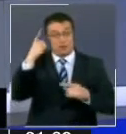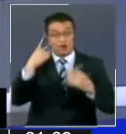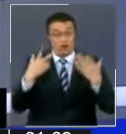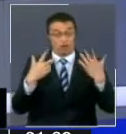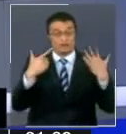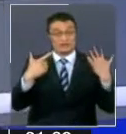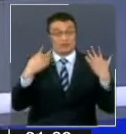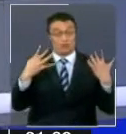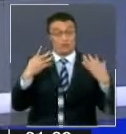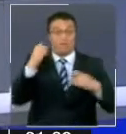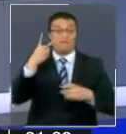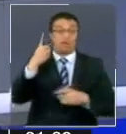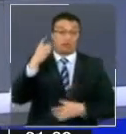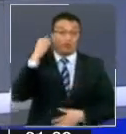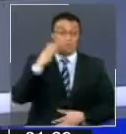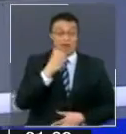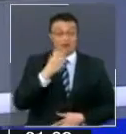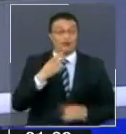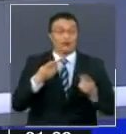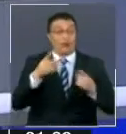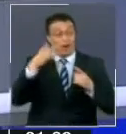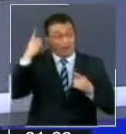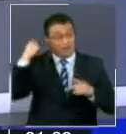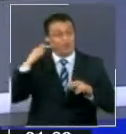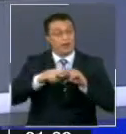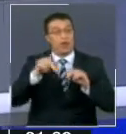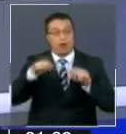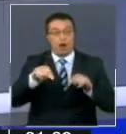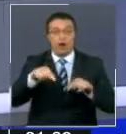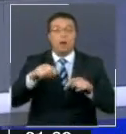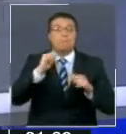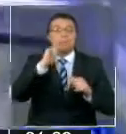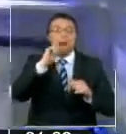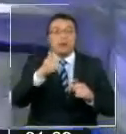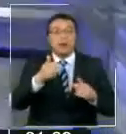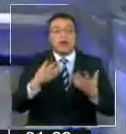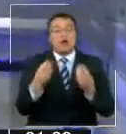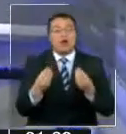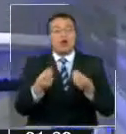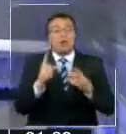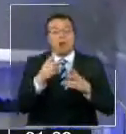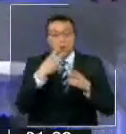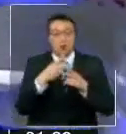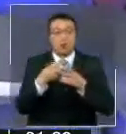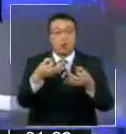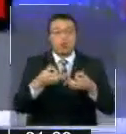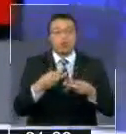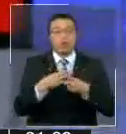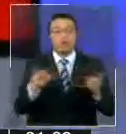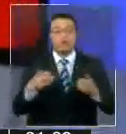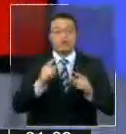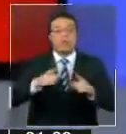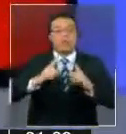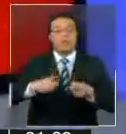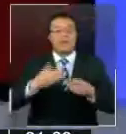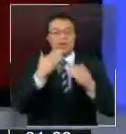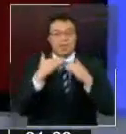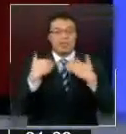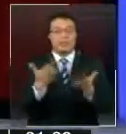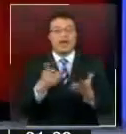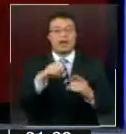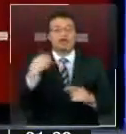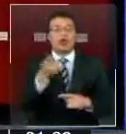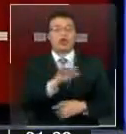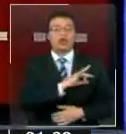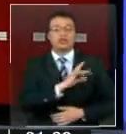un 21 de mayo, sino de cómo se va a presentar la cuenta pública que la presidenta Bachelet deberá dar ante el